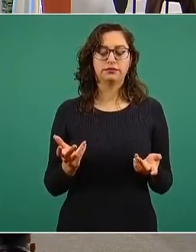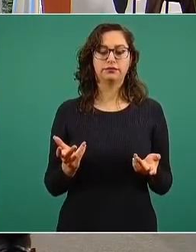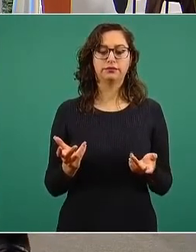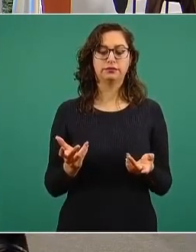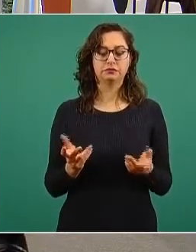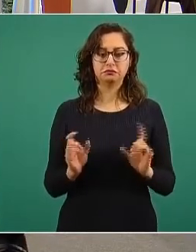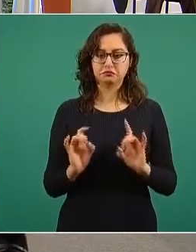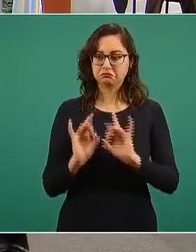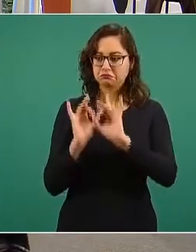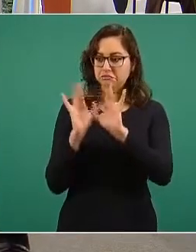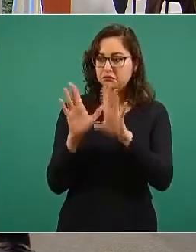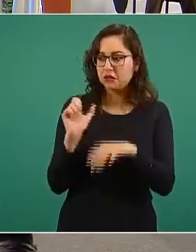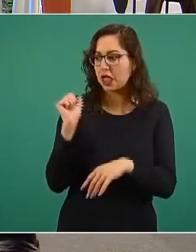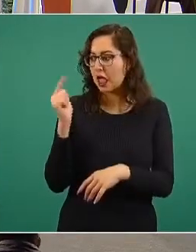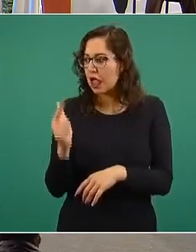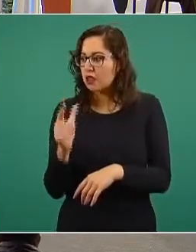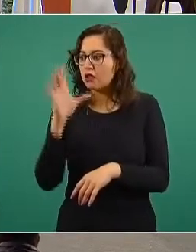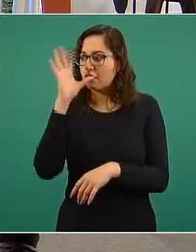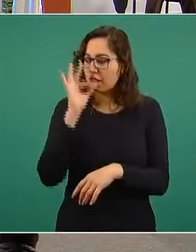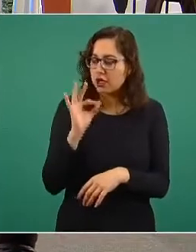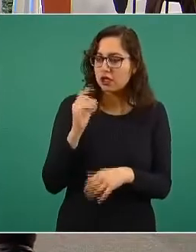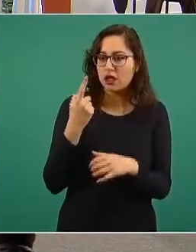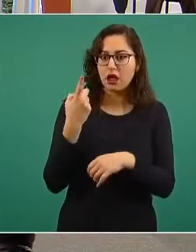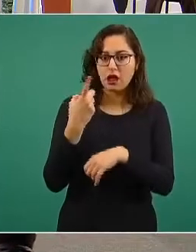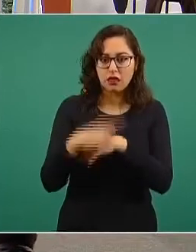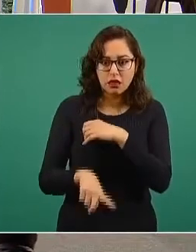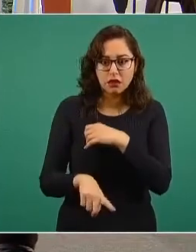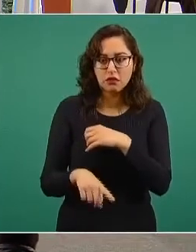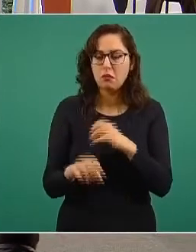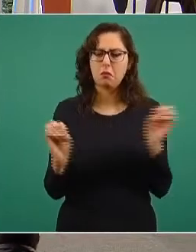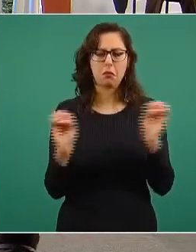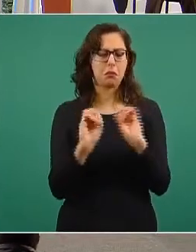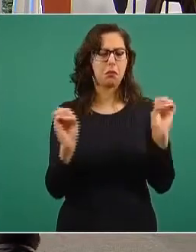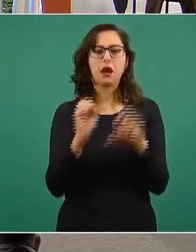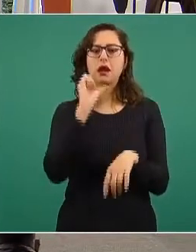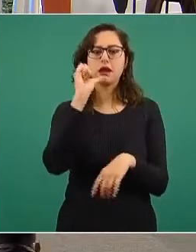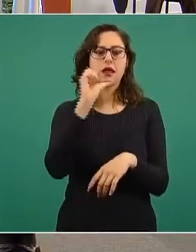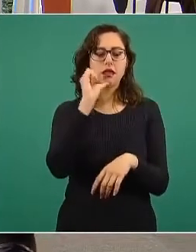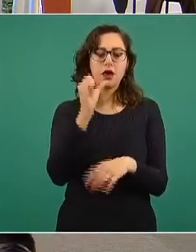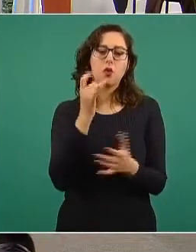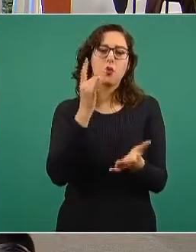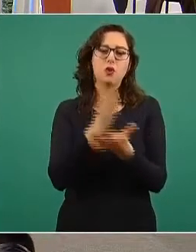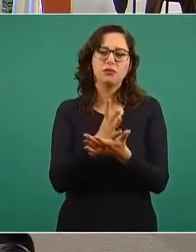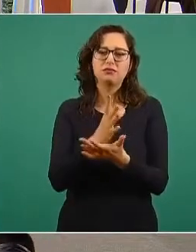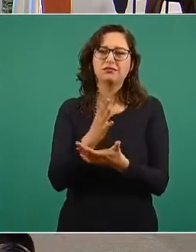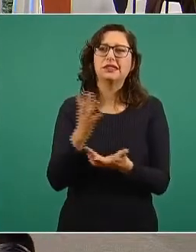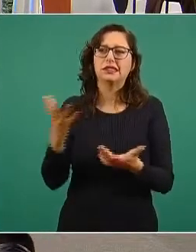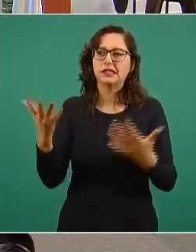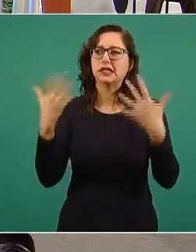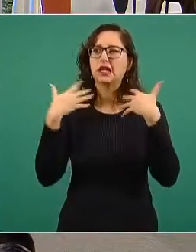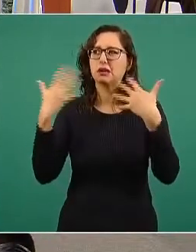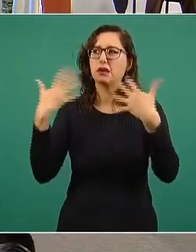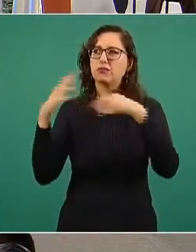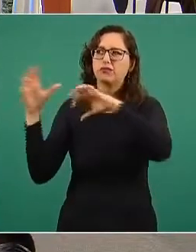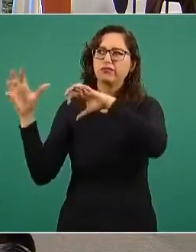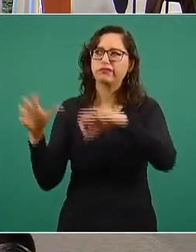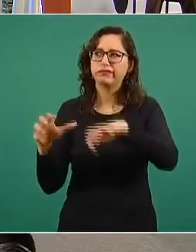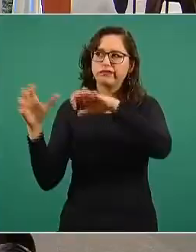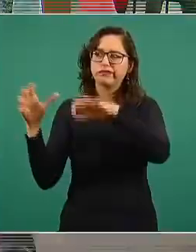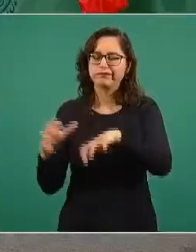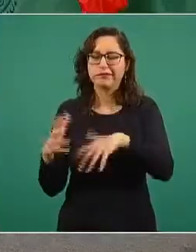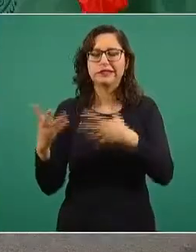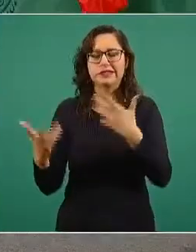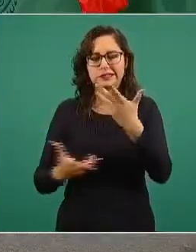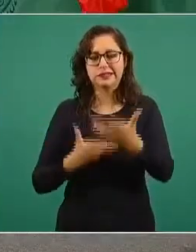sin incidentes mayores, más que estas condiciones meteorológicas que se nos presentaron. Hubo lugares en que